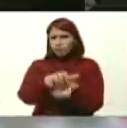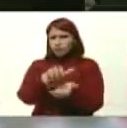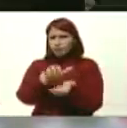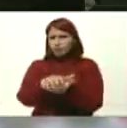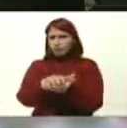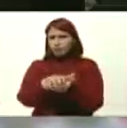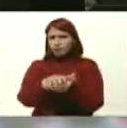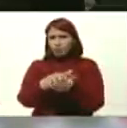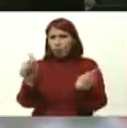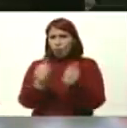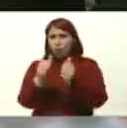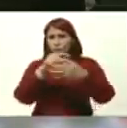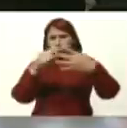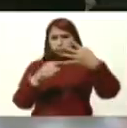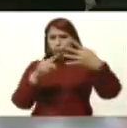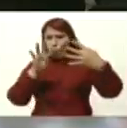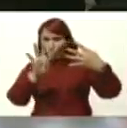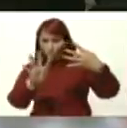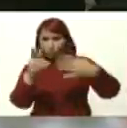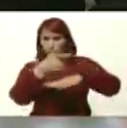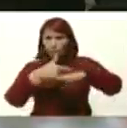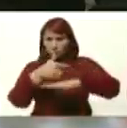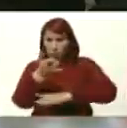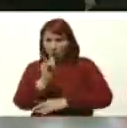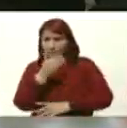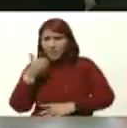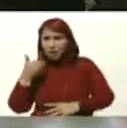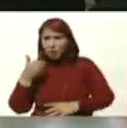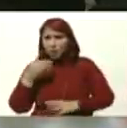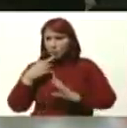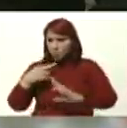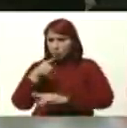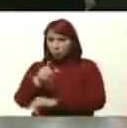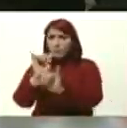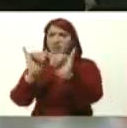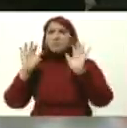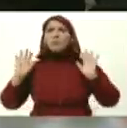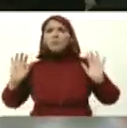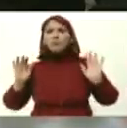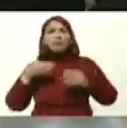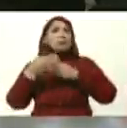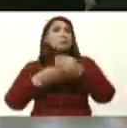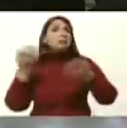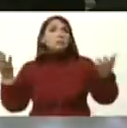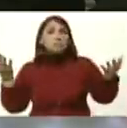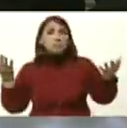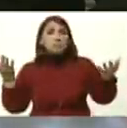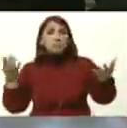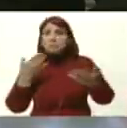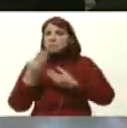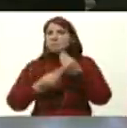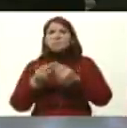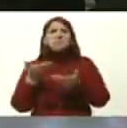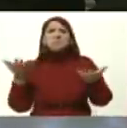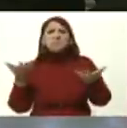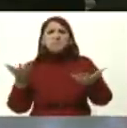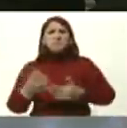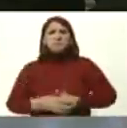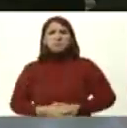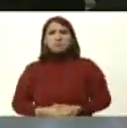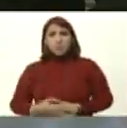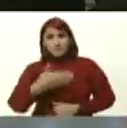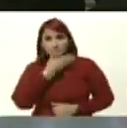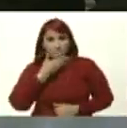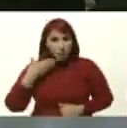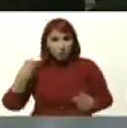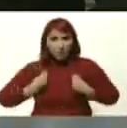con esos 4 gobernadores? Conteste usted. ¿Qué hicieron? ¿Qué hicieron? ¿Mejoraron